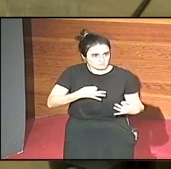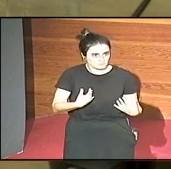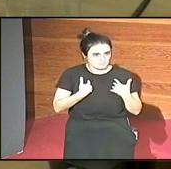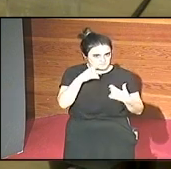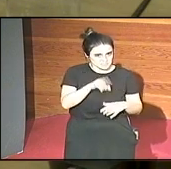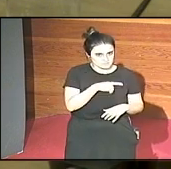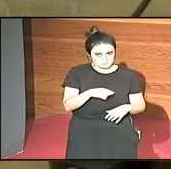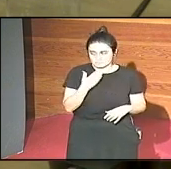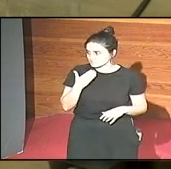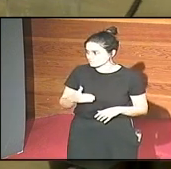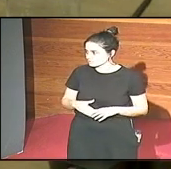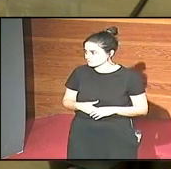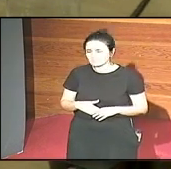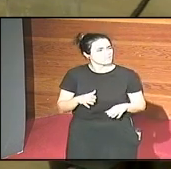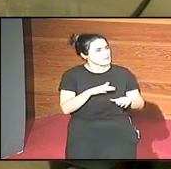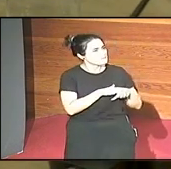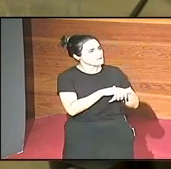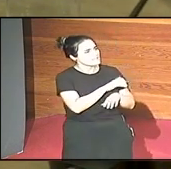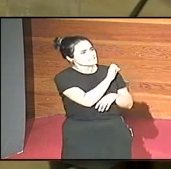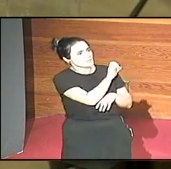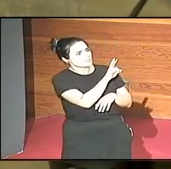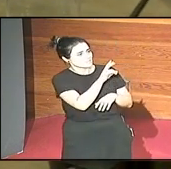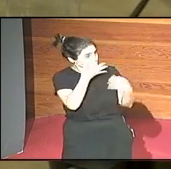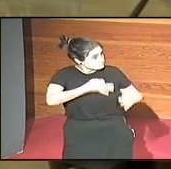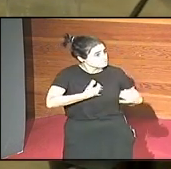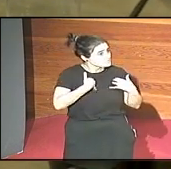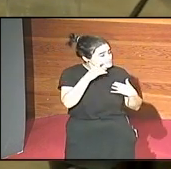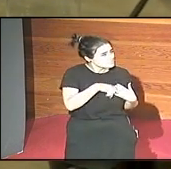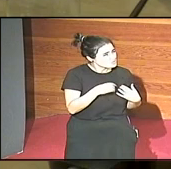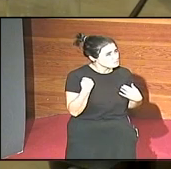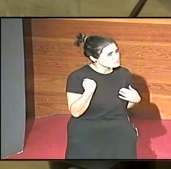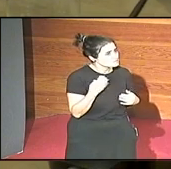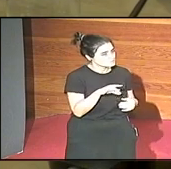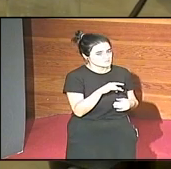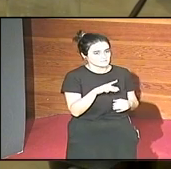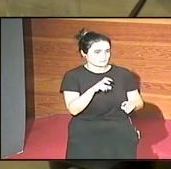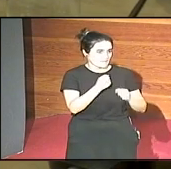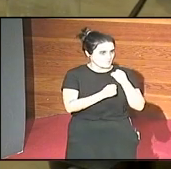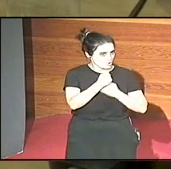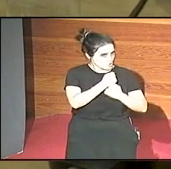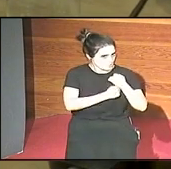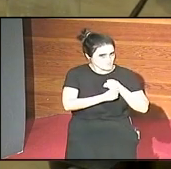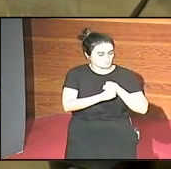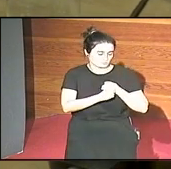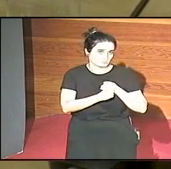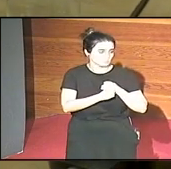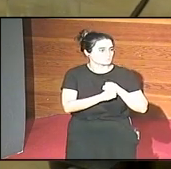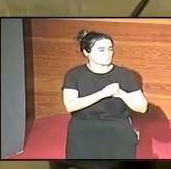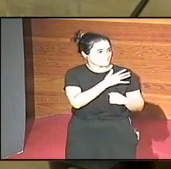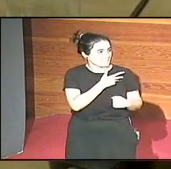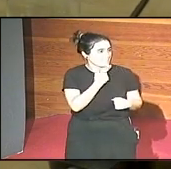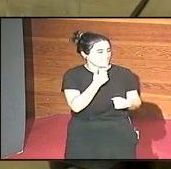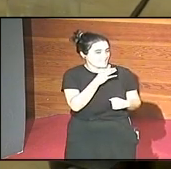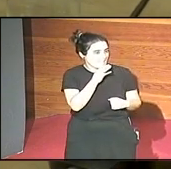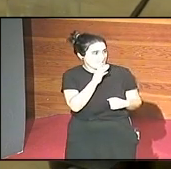gracias. ¿Hasta qué punto Estados Unidos está siendo víctima de...? Sí, a nivel económico, a nivel económico. Que se quiere fijar en